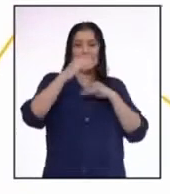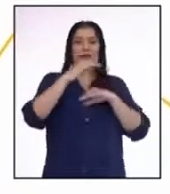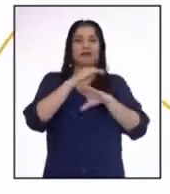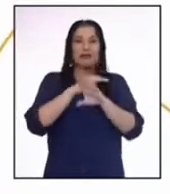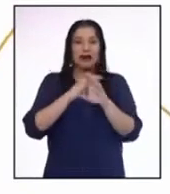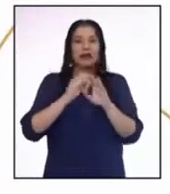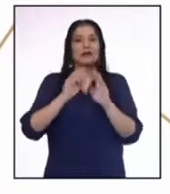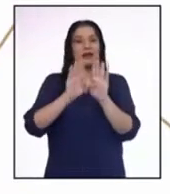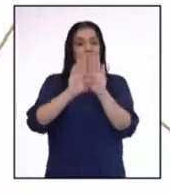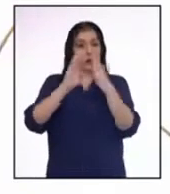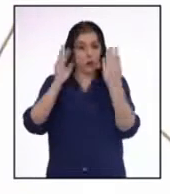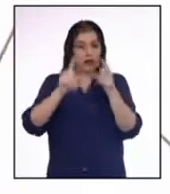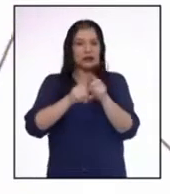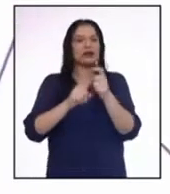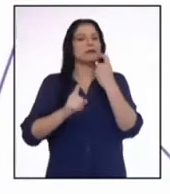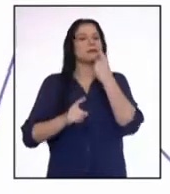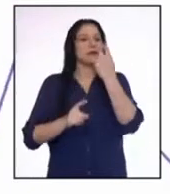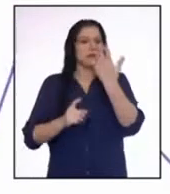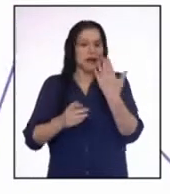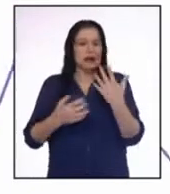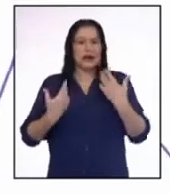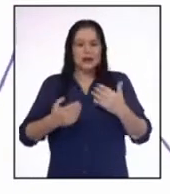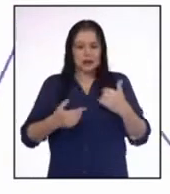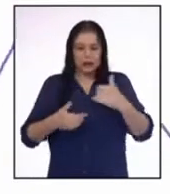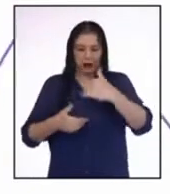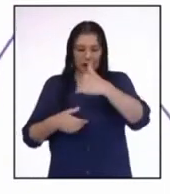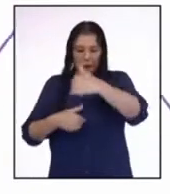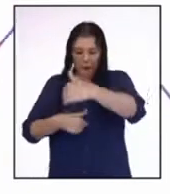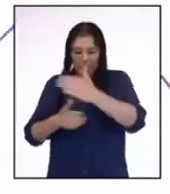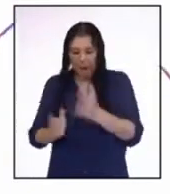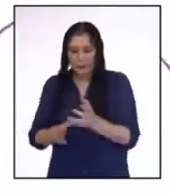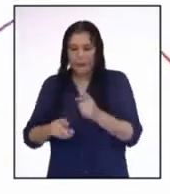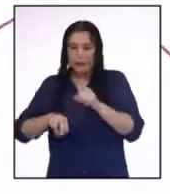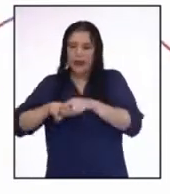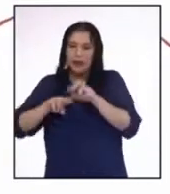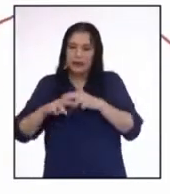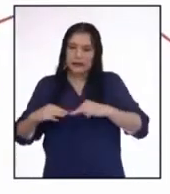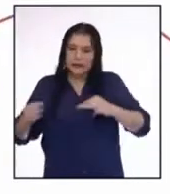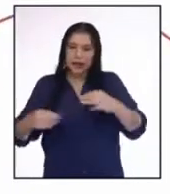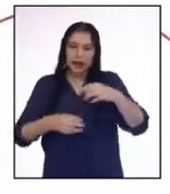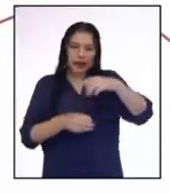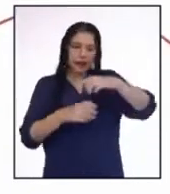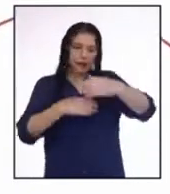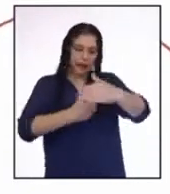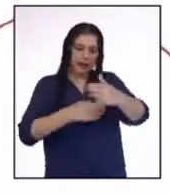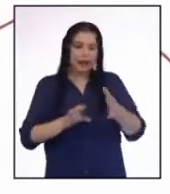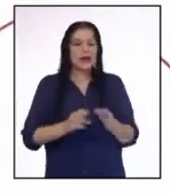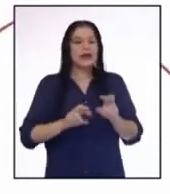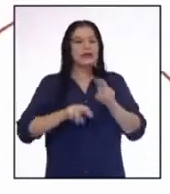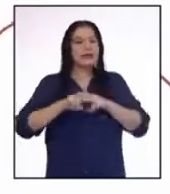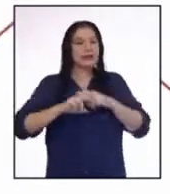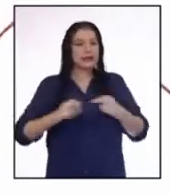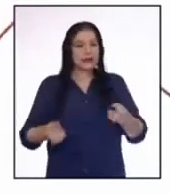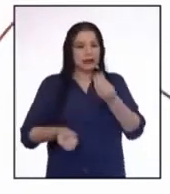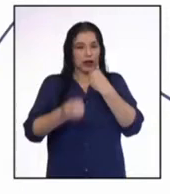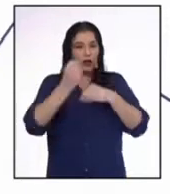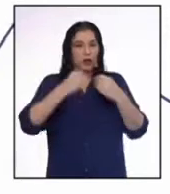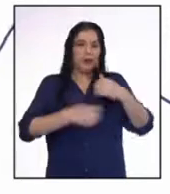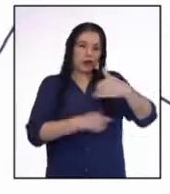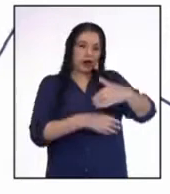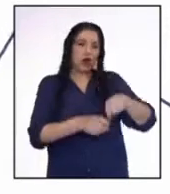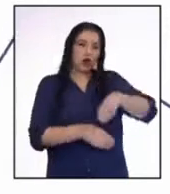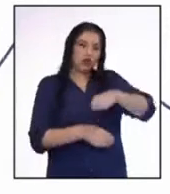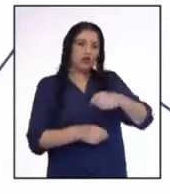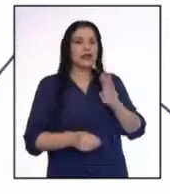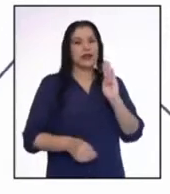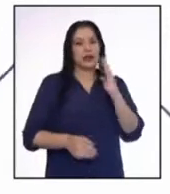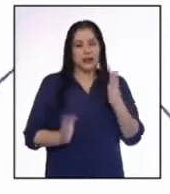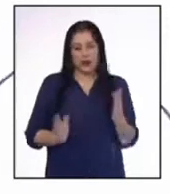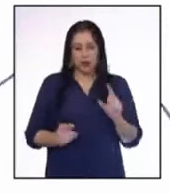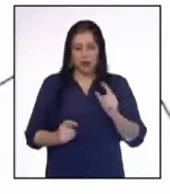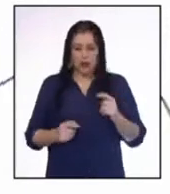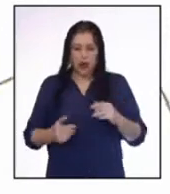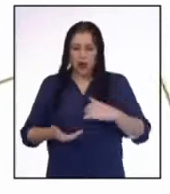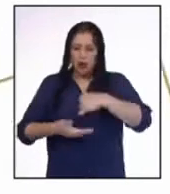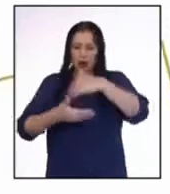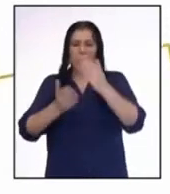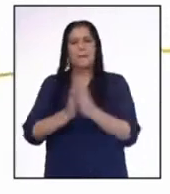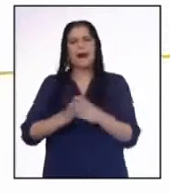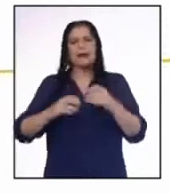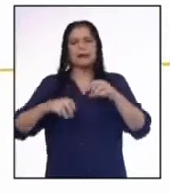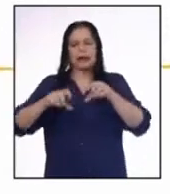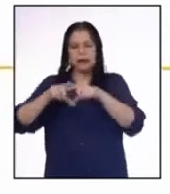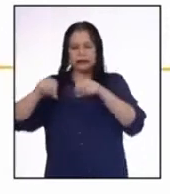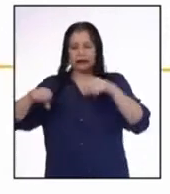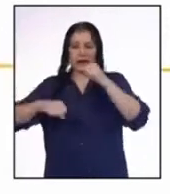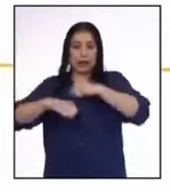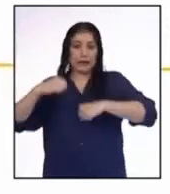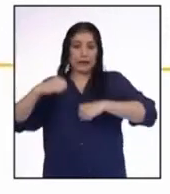puerta y ventana. Cuenta con divisiones para la sala, comedor, cocina, dormitorios y baño. Una parte es de ladrillo y